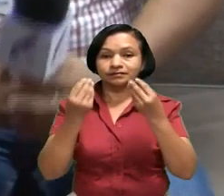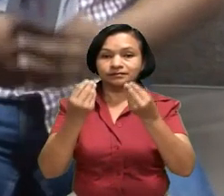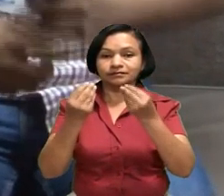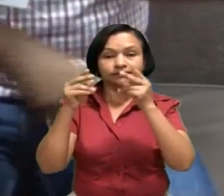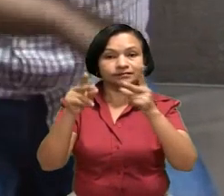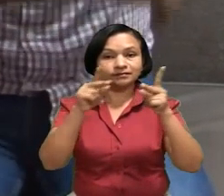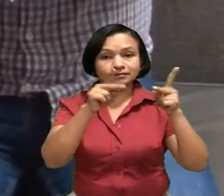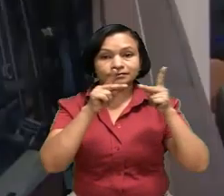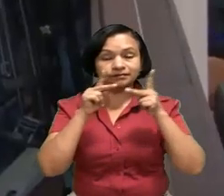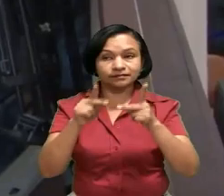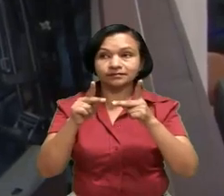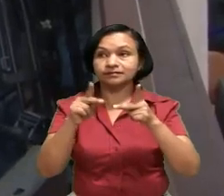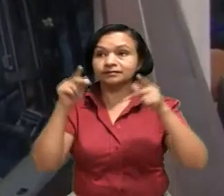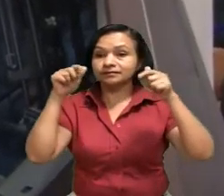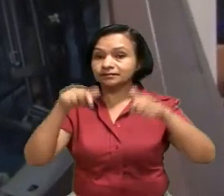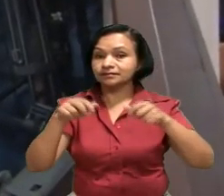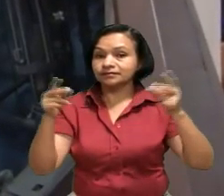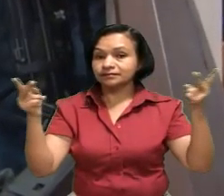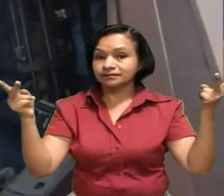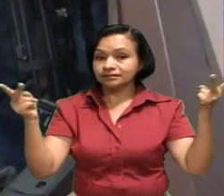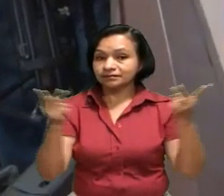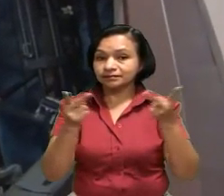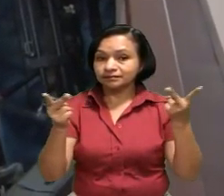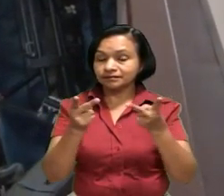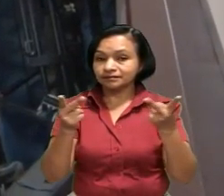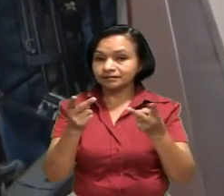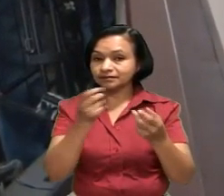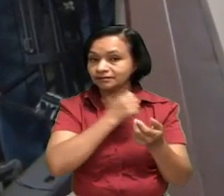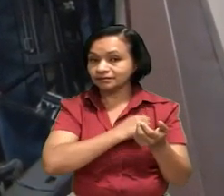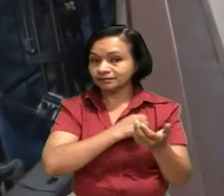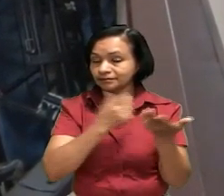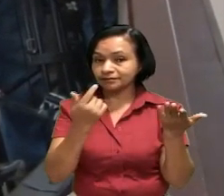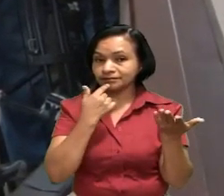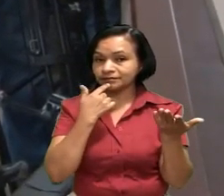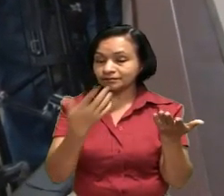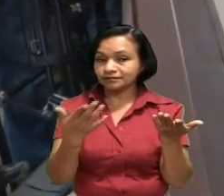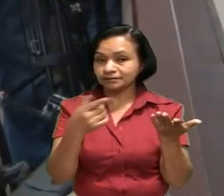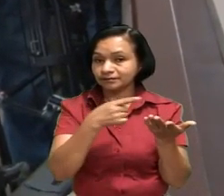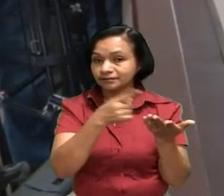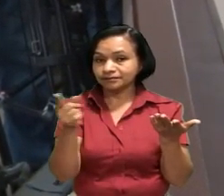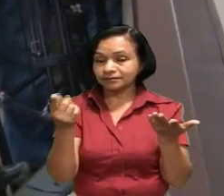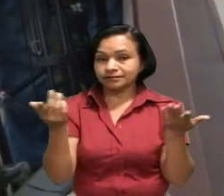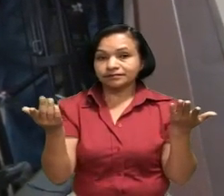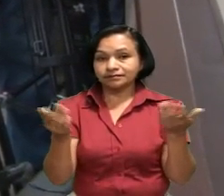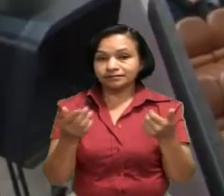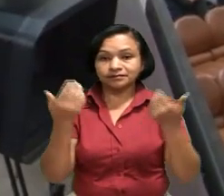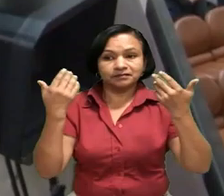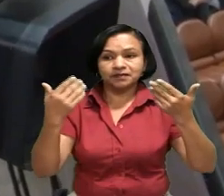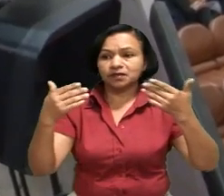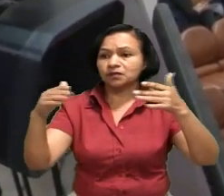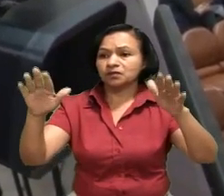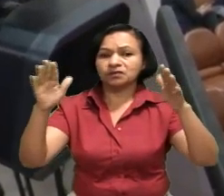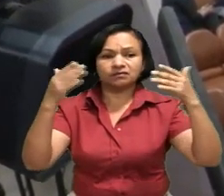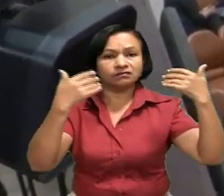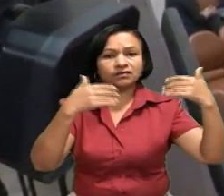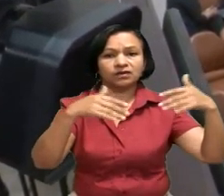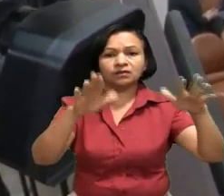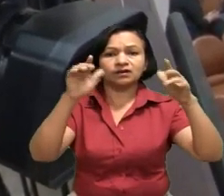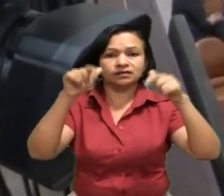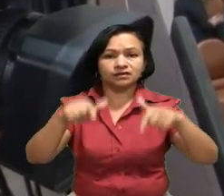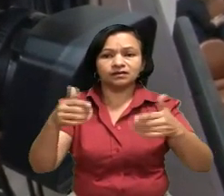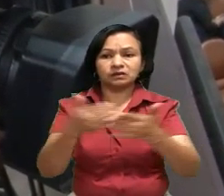de lo que estamos viviendo hoy es una caca por qué cualquiera cualquiera puede ser